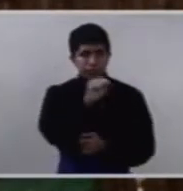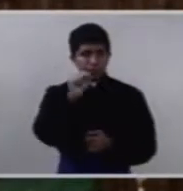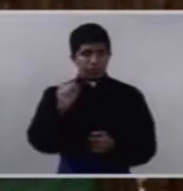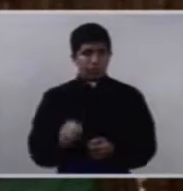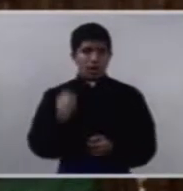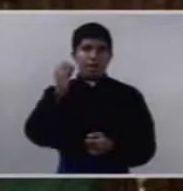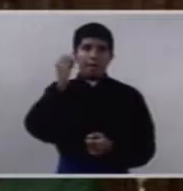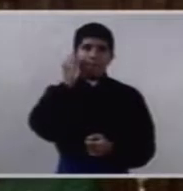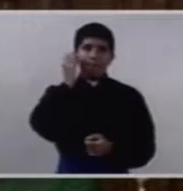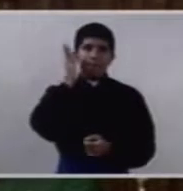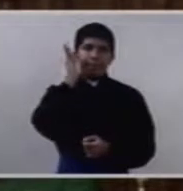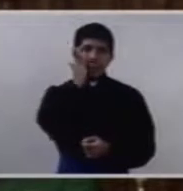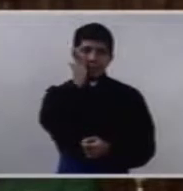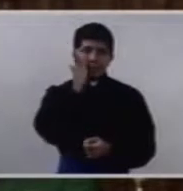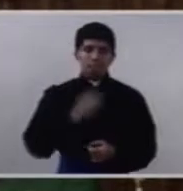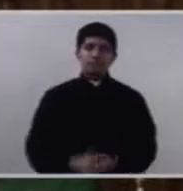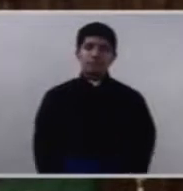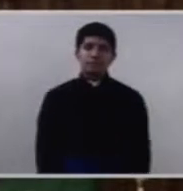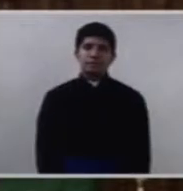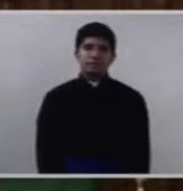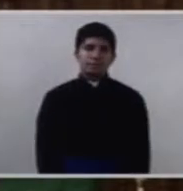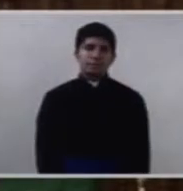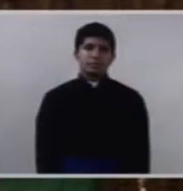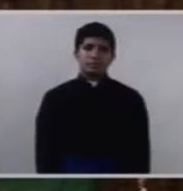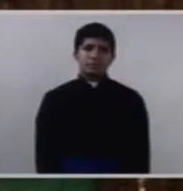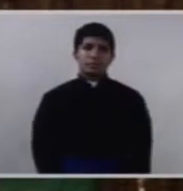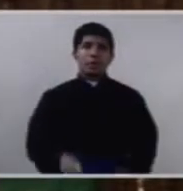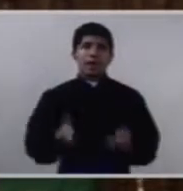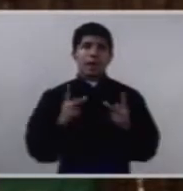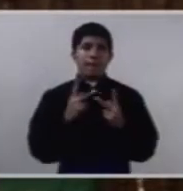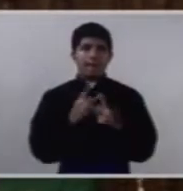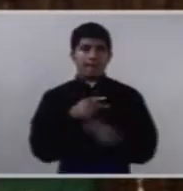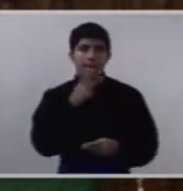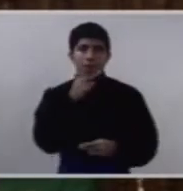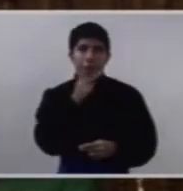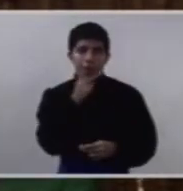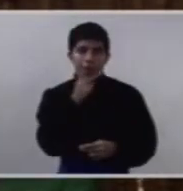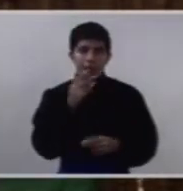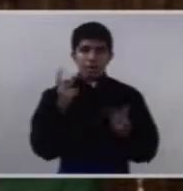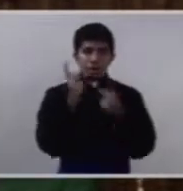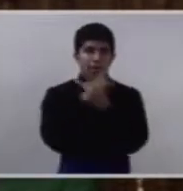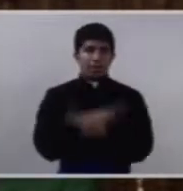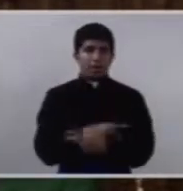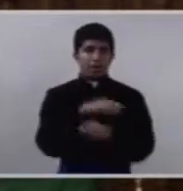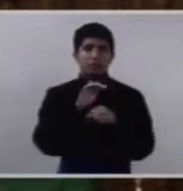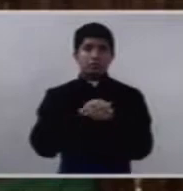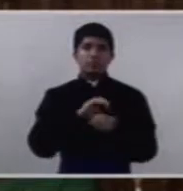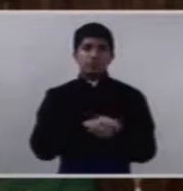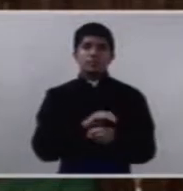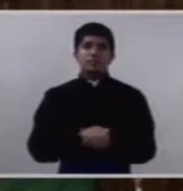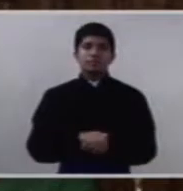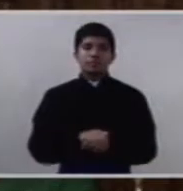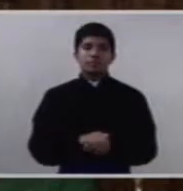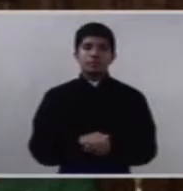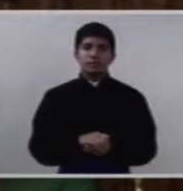la confirmación, a sus papás, a sus padrinos, a sus amigos.